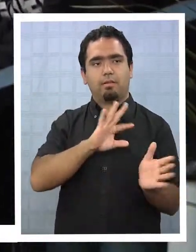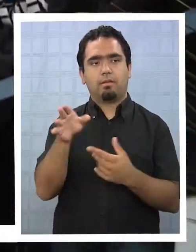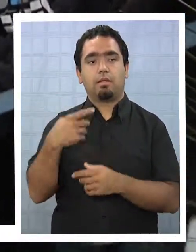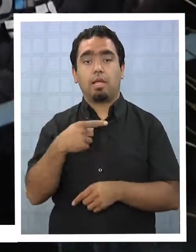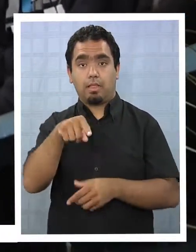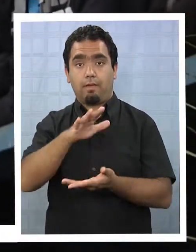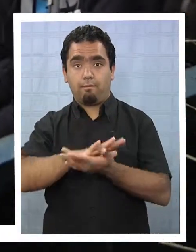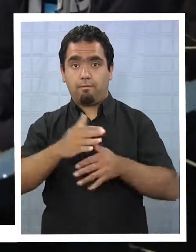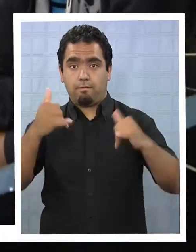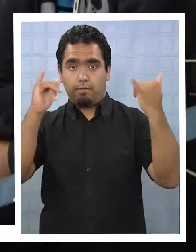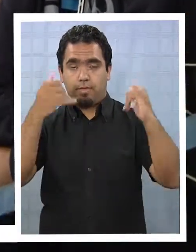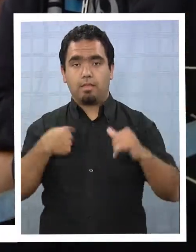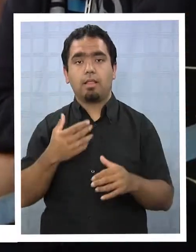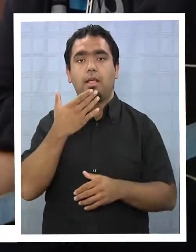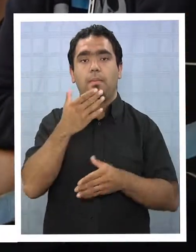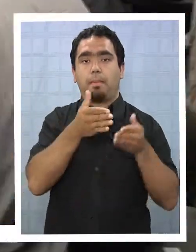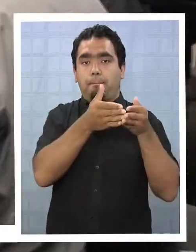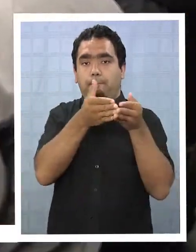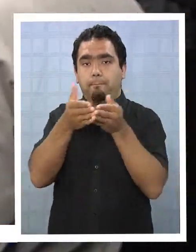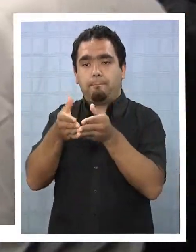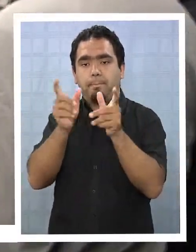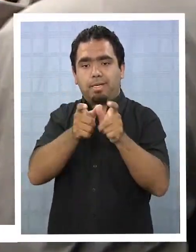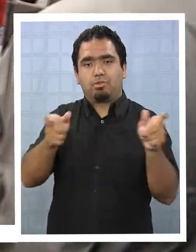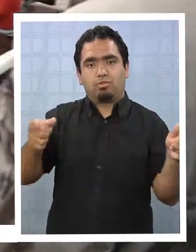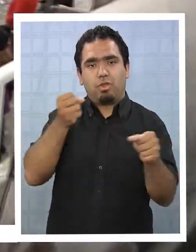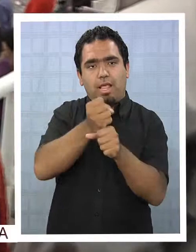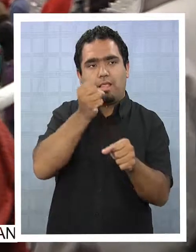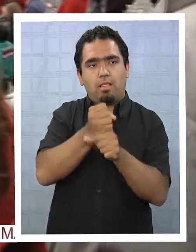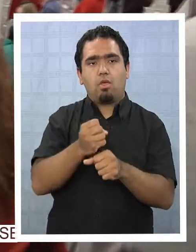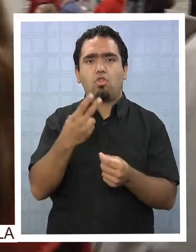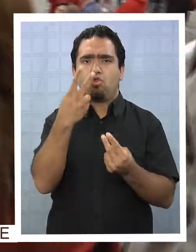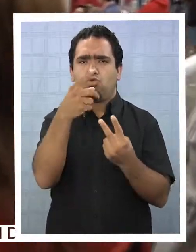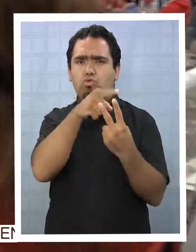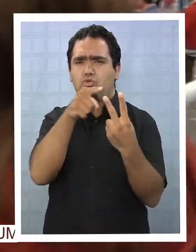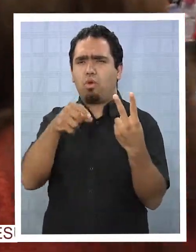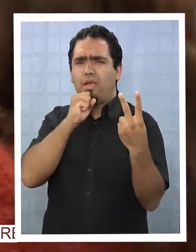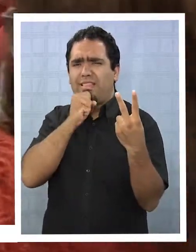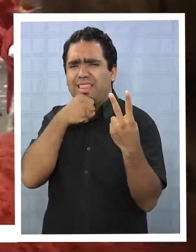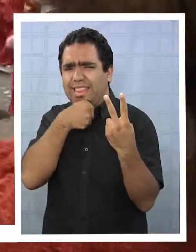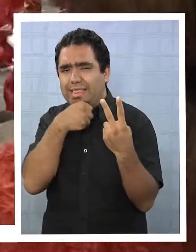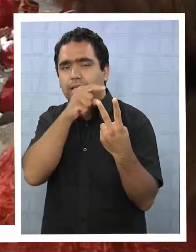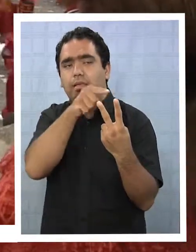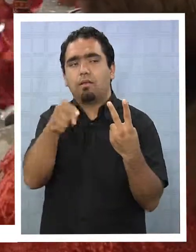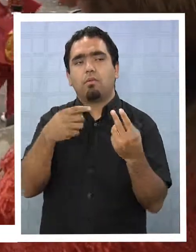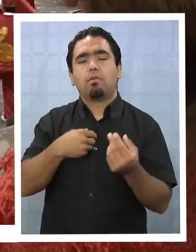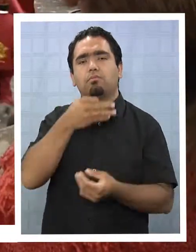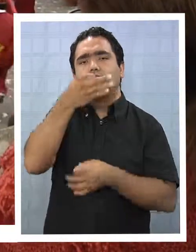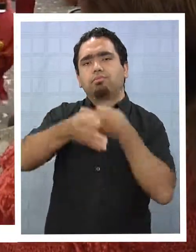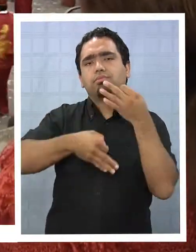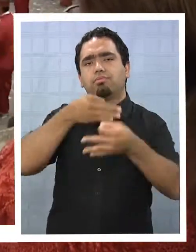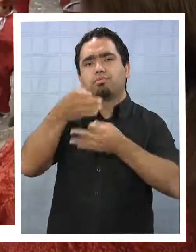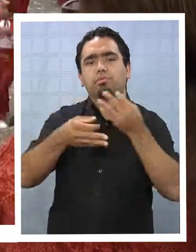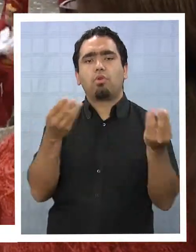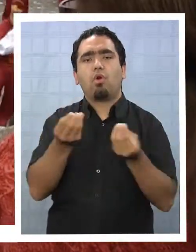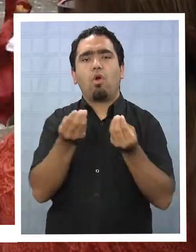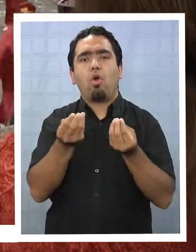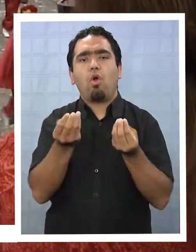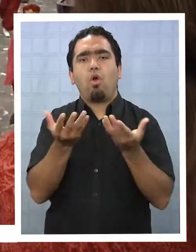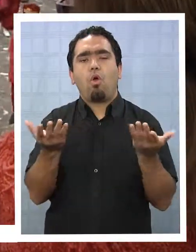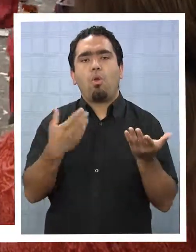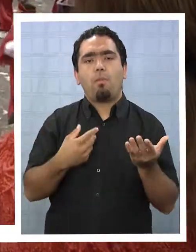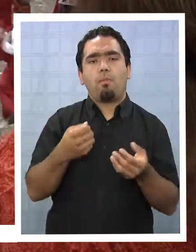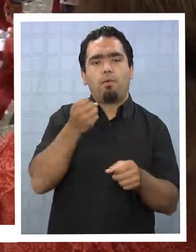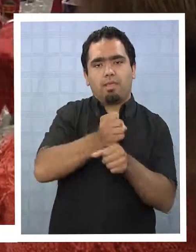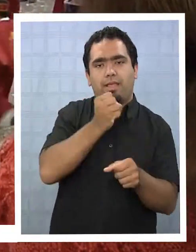fiesta es de los pescadores, y son los dos más antiguos de la caleta Cavancha quienes cuentan lo mucho que ha cambiado su